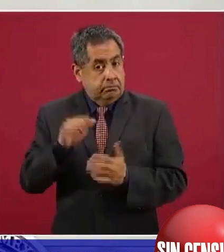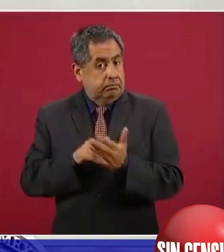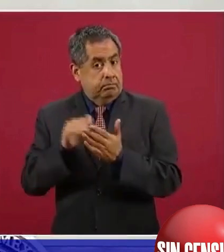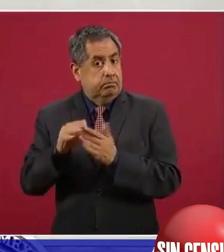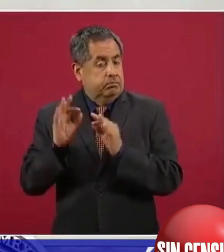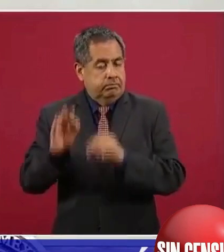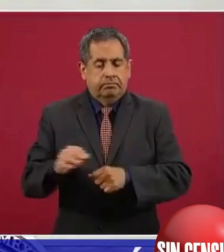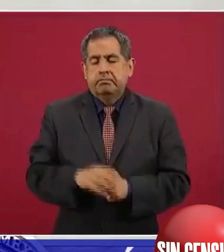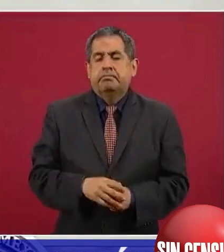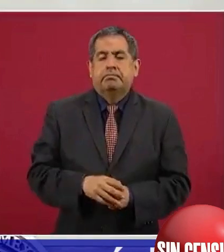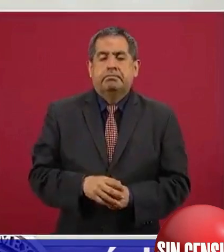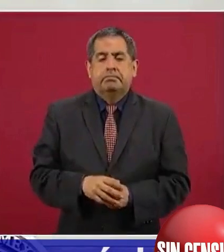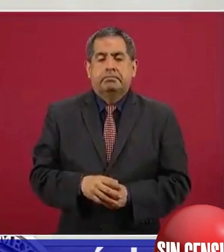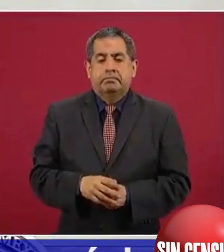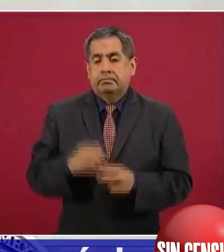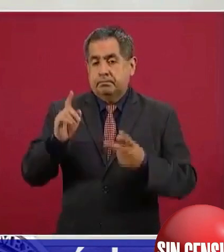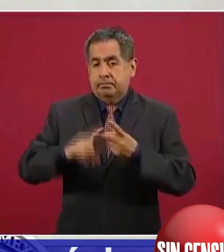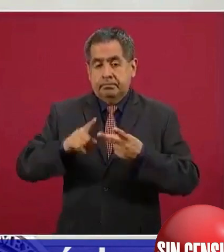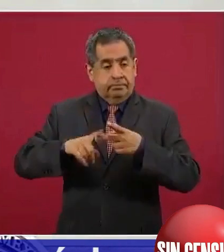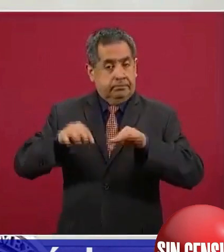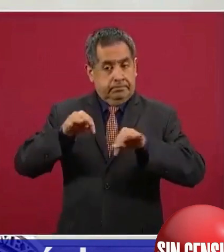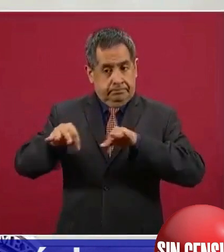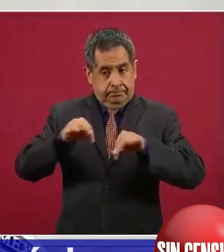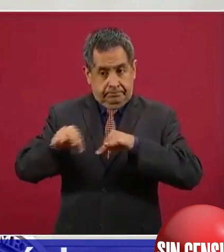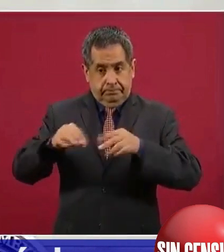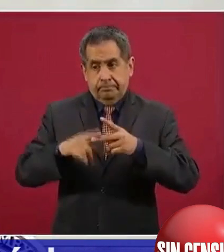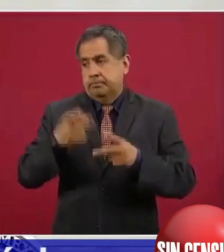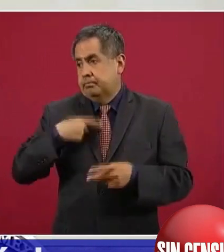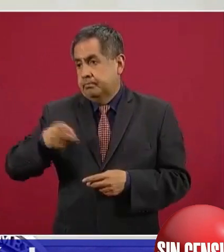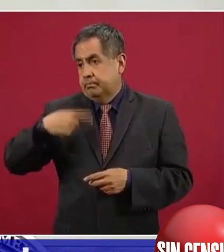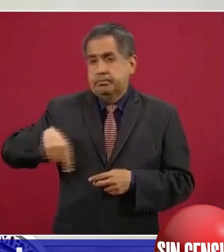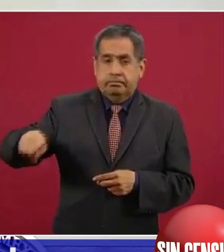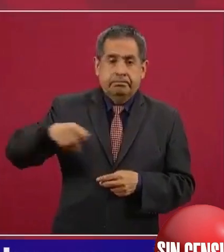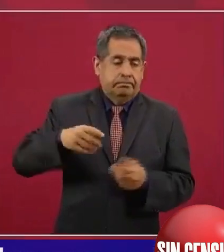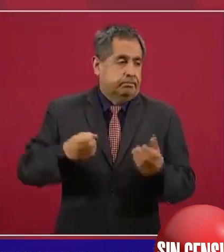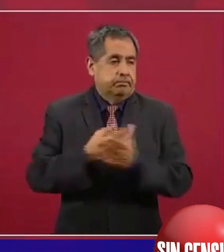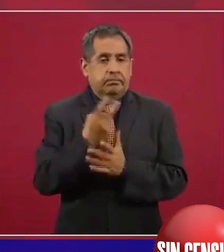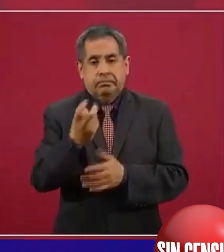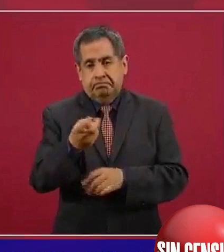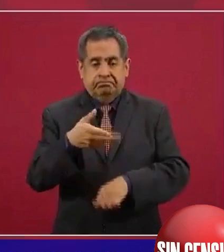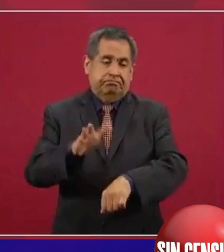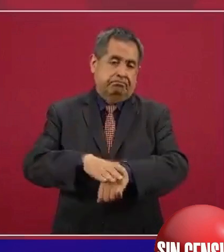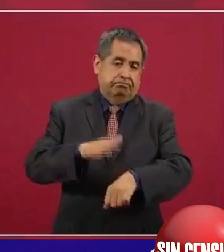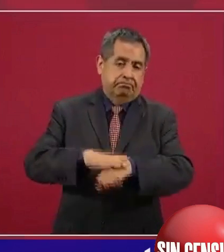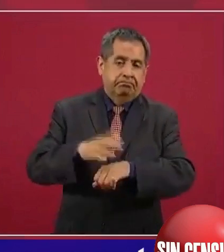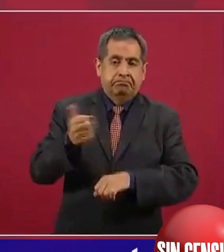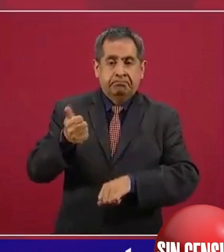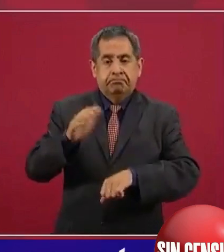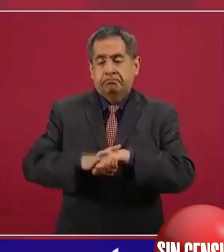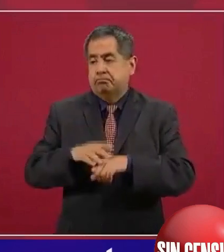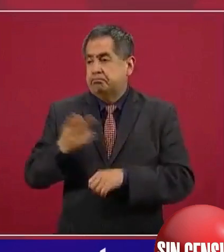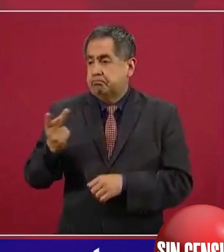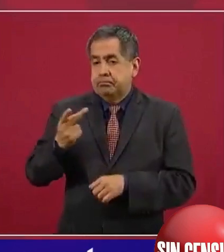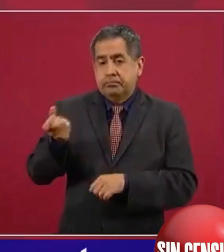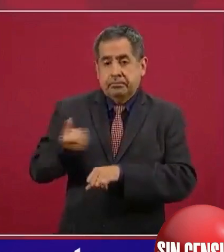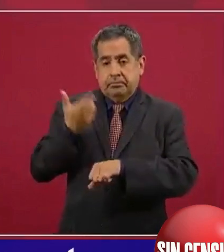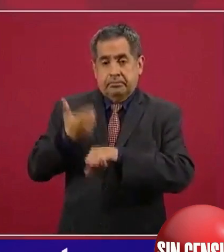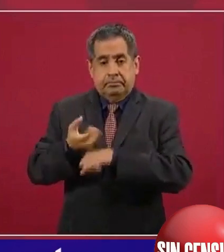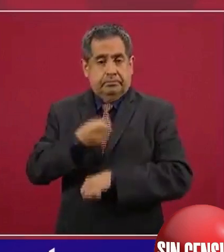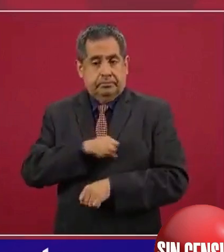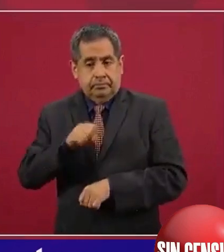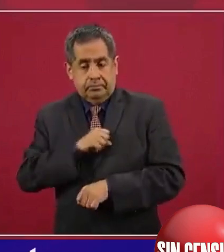millones. El trabajo, y por eso la disposición administrativa que surgió del acuerdo del secretario de